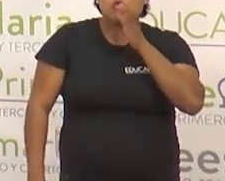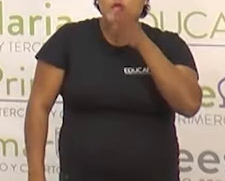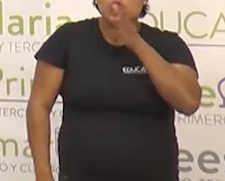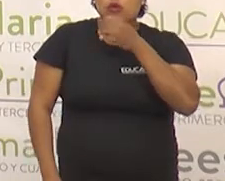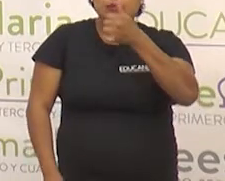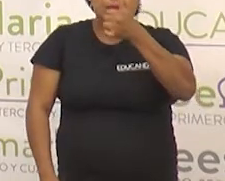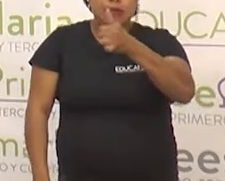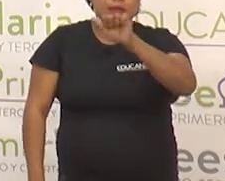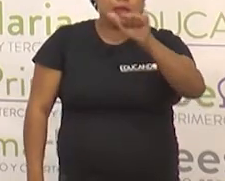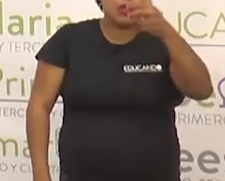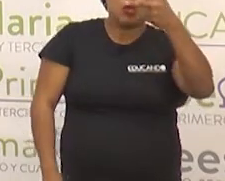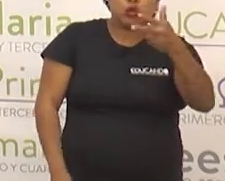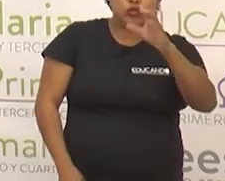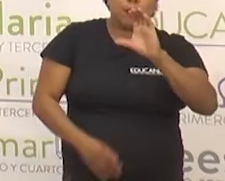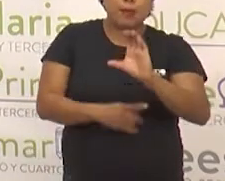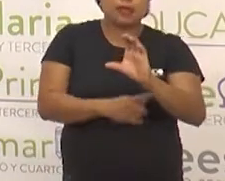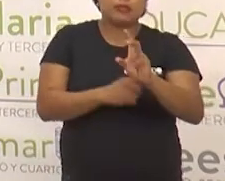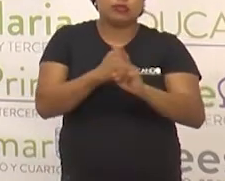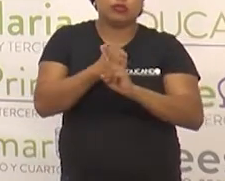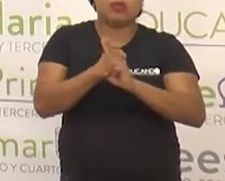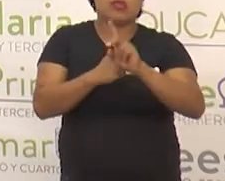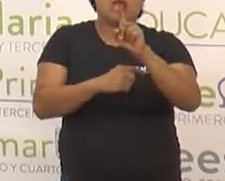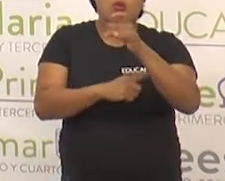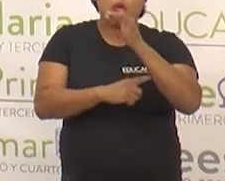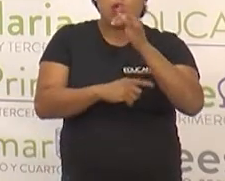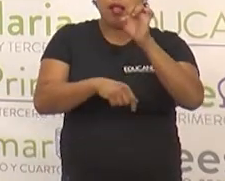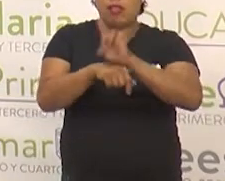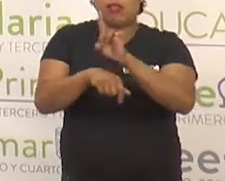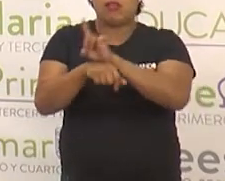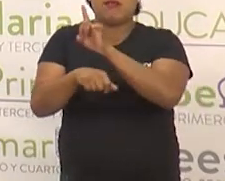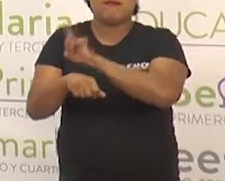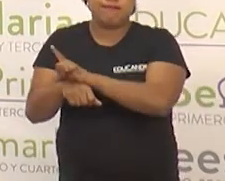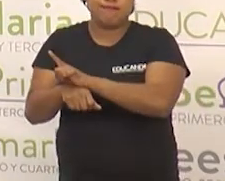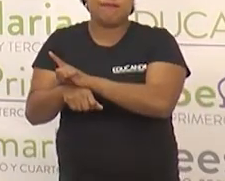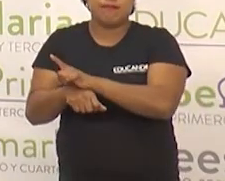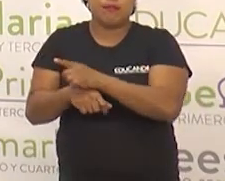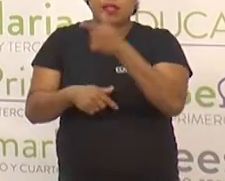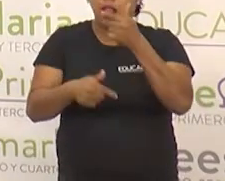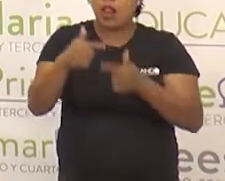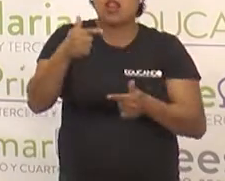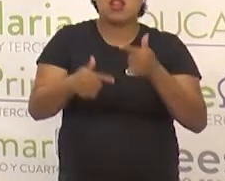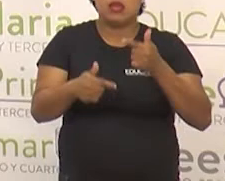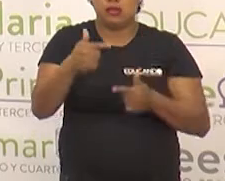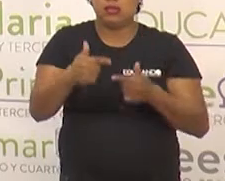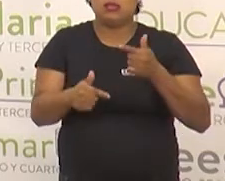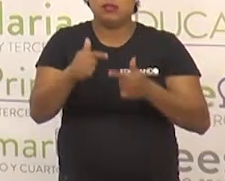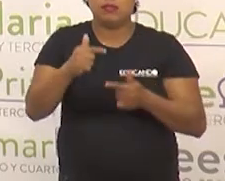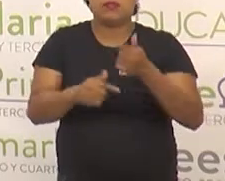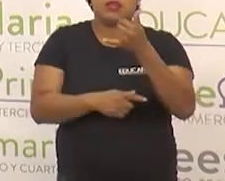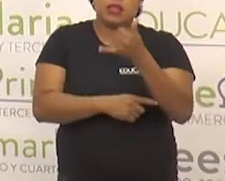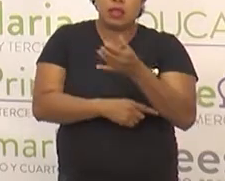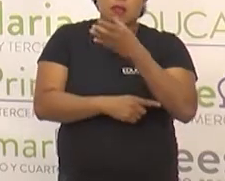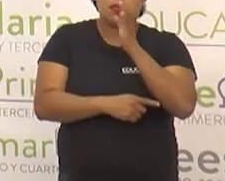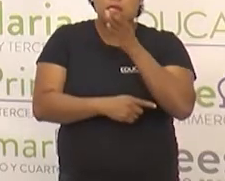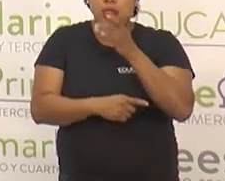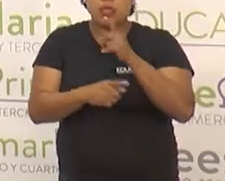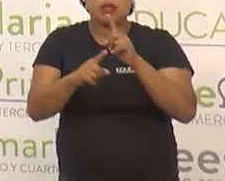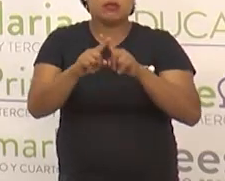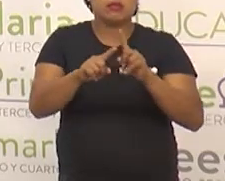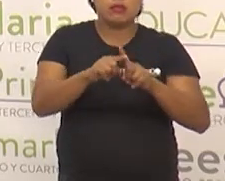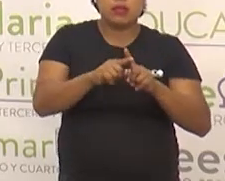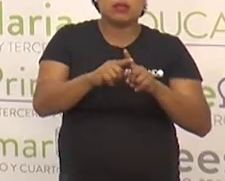de 6 a 8 vasos de agua al día. La leche y